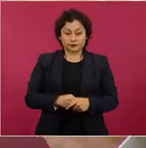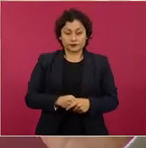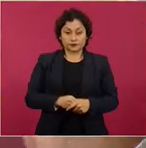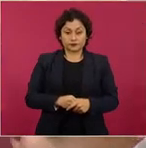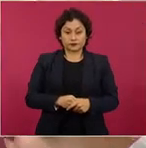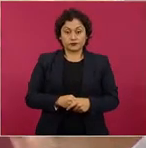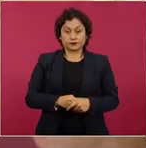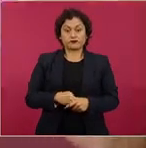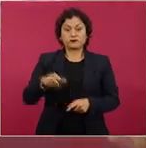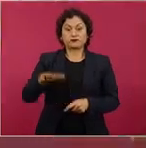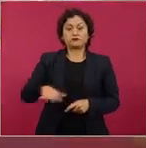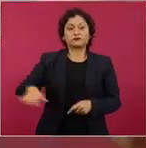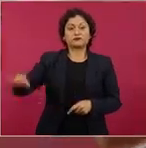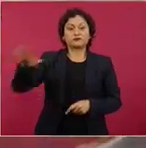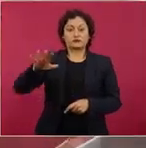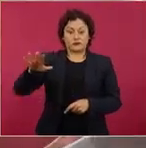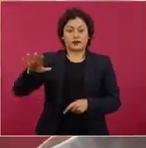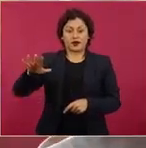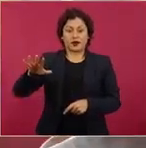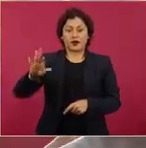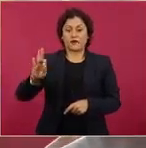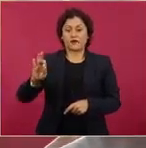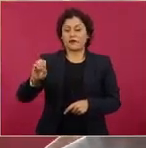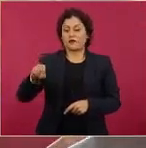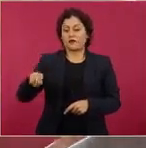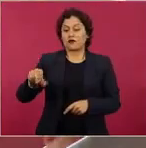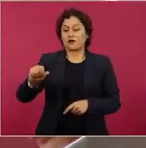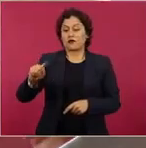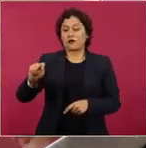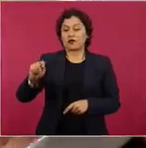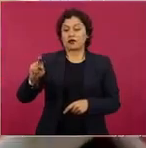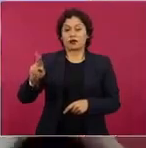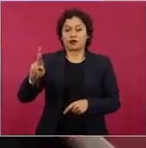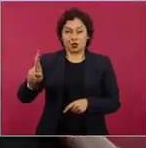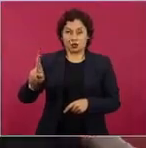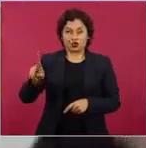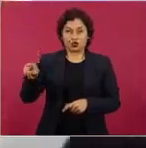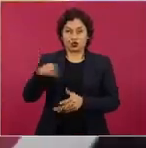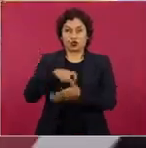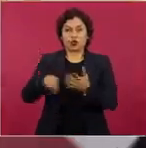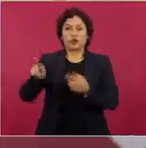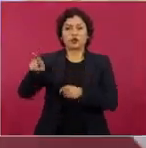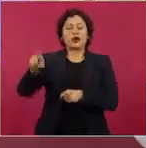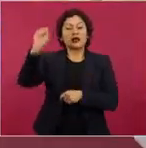En Fonatur, se llama Playa Espíritu, en Sinaloa.